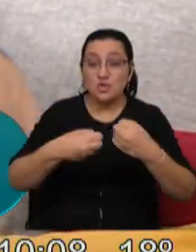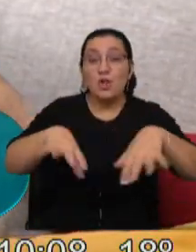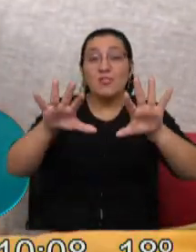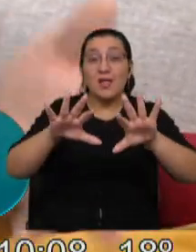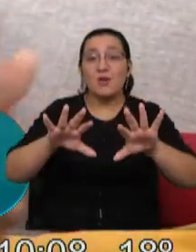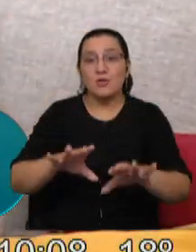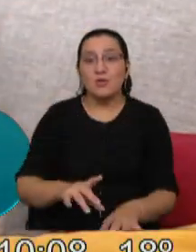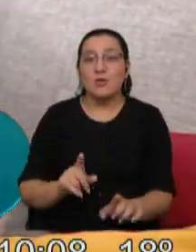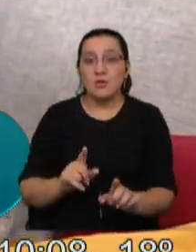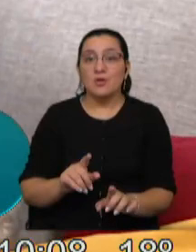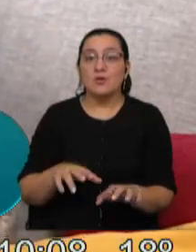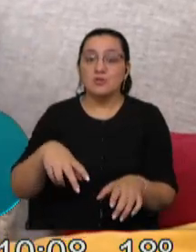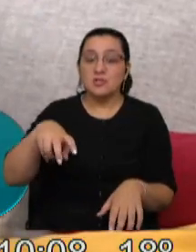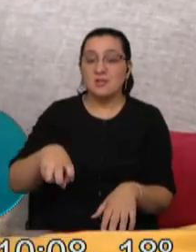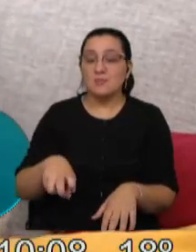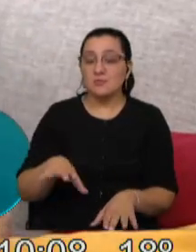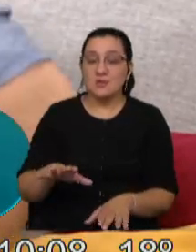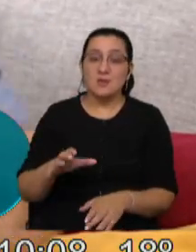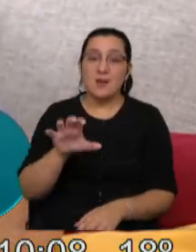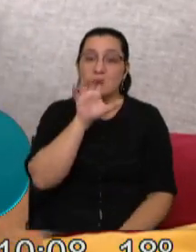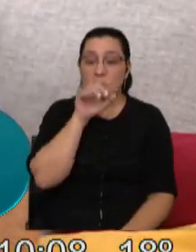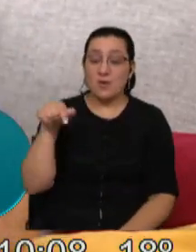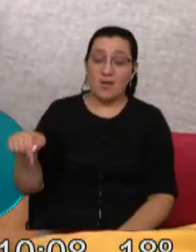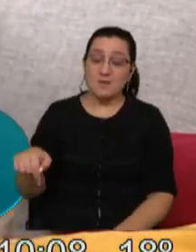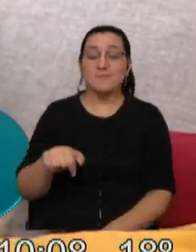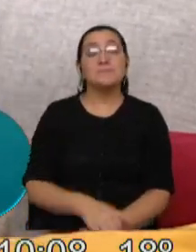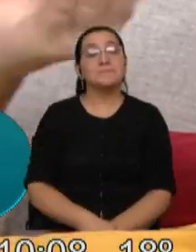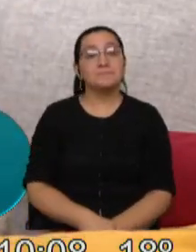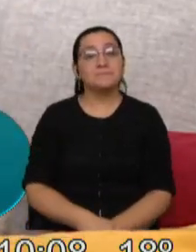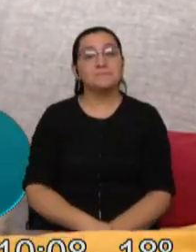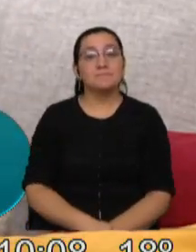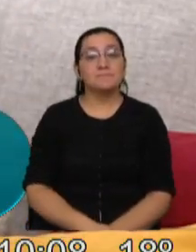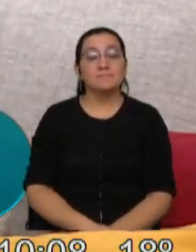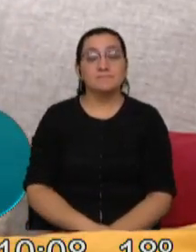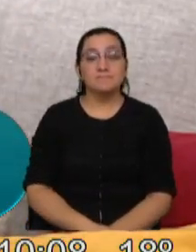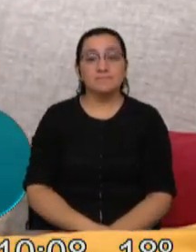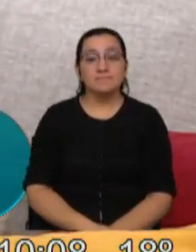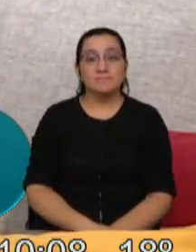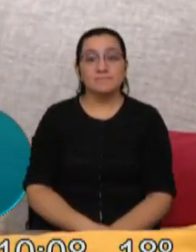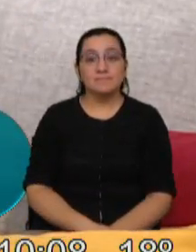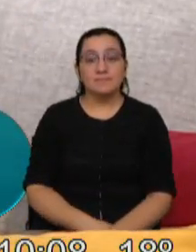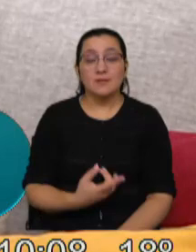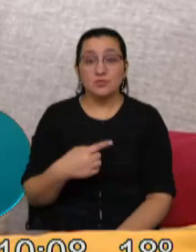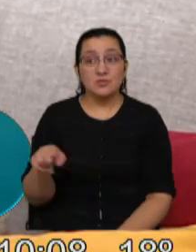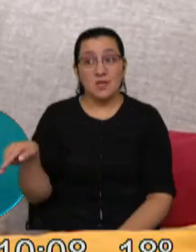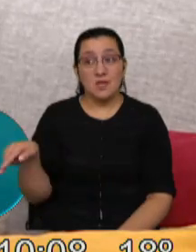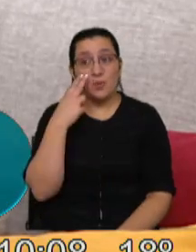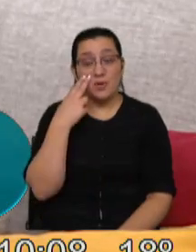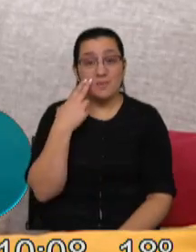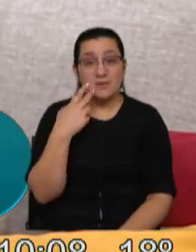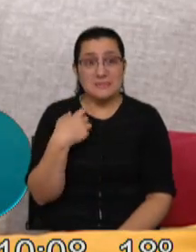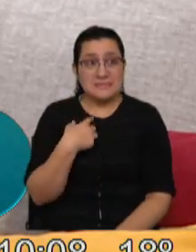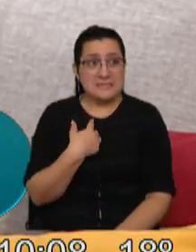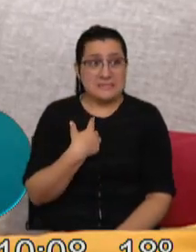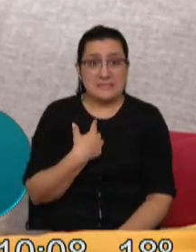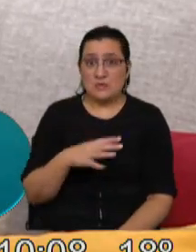no, nos sentamos en el sillón y nos quedamos con el Toby acá. Y el Toby, como no hace enfrente nuestro, tiene un problema.